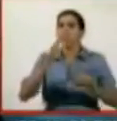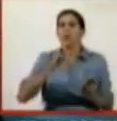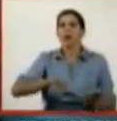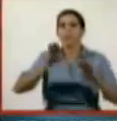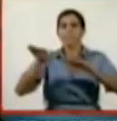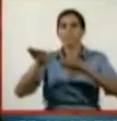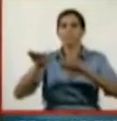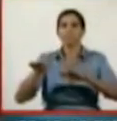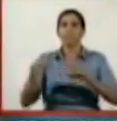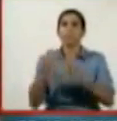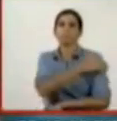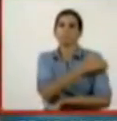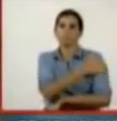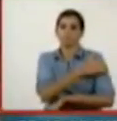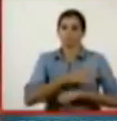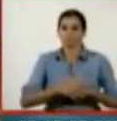propios